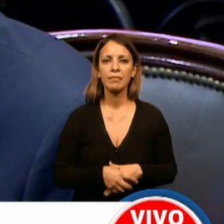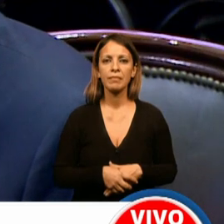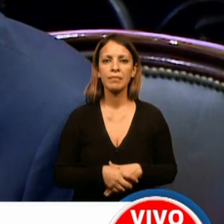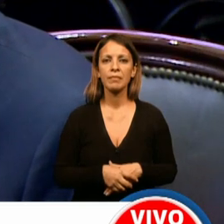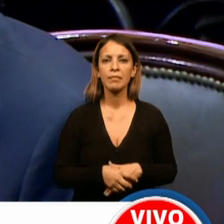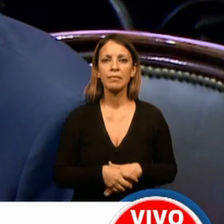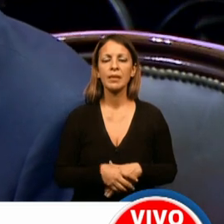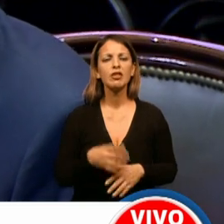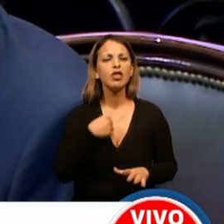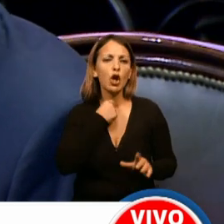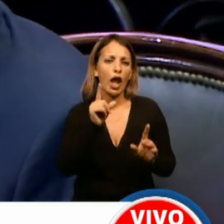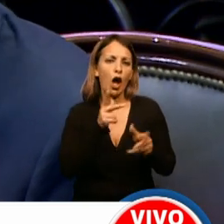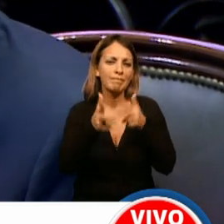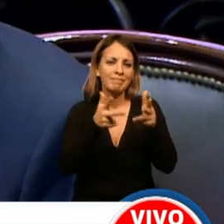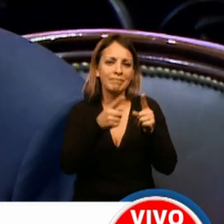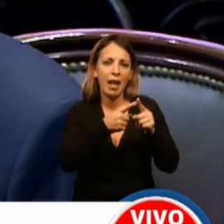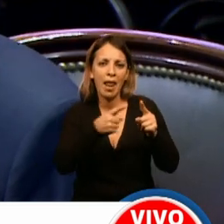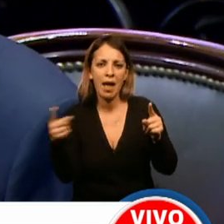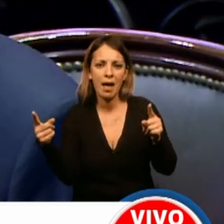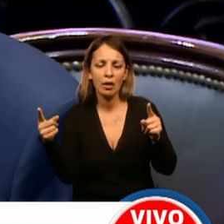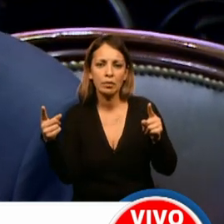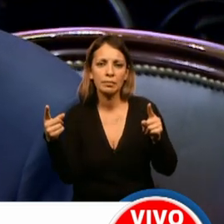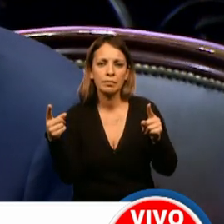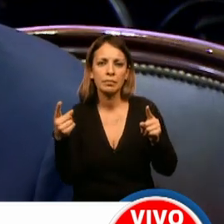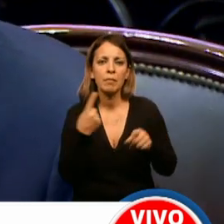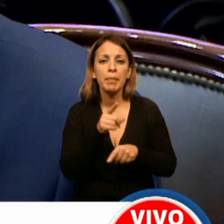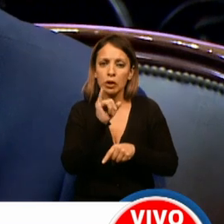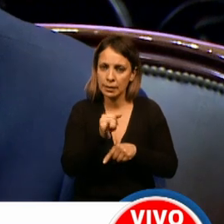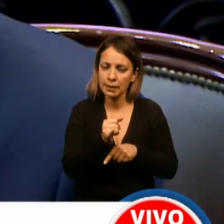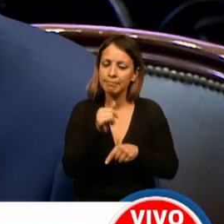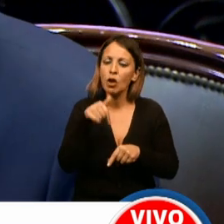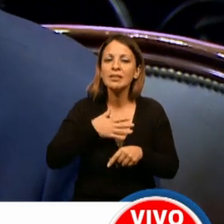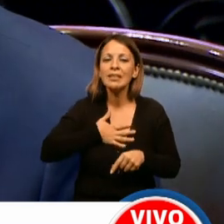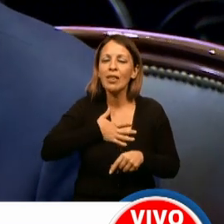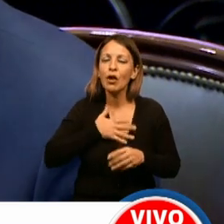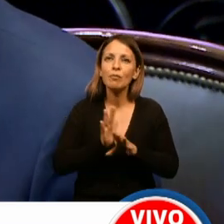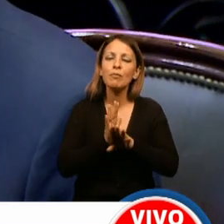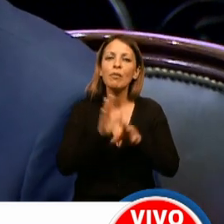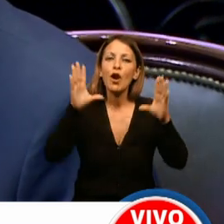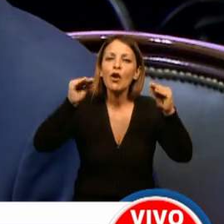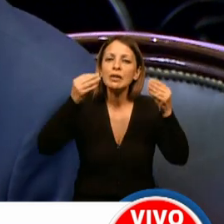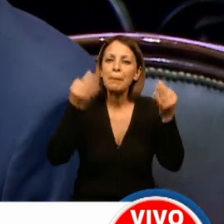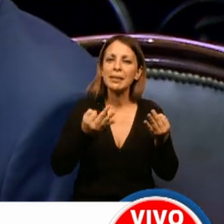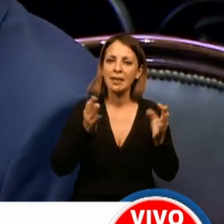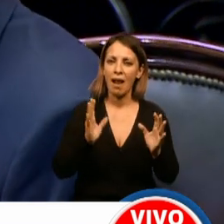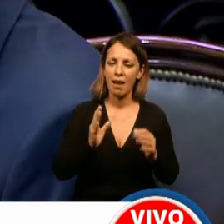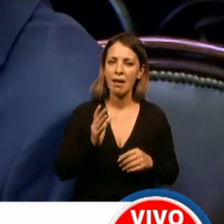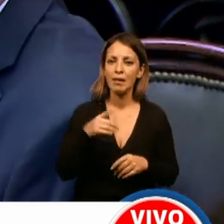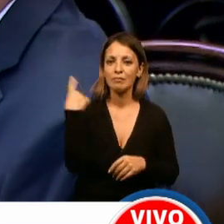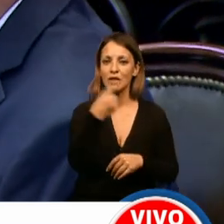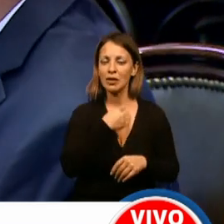no me quiero extender y si quiero si bien es una noche especial si bien estamos muy